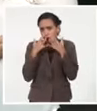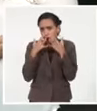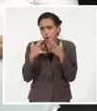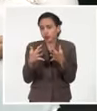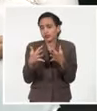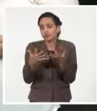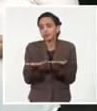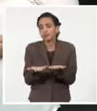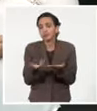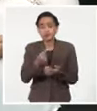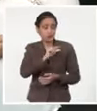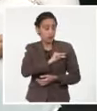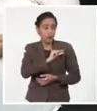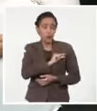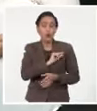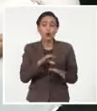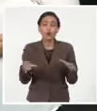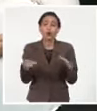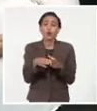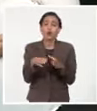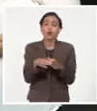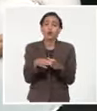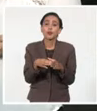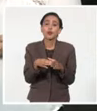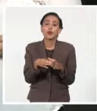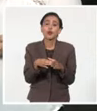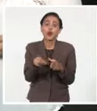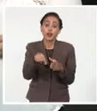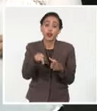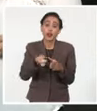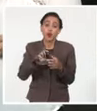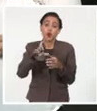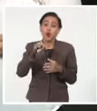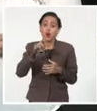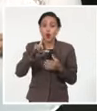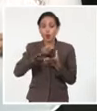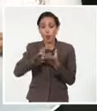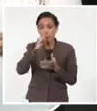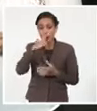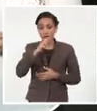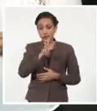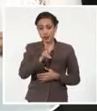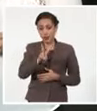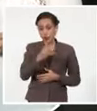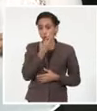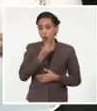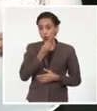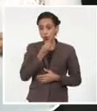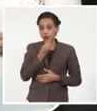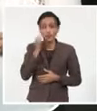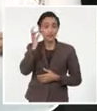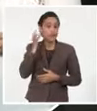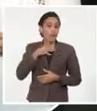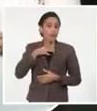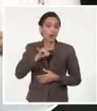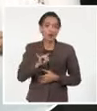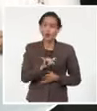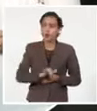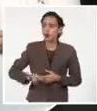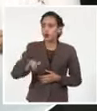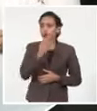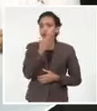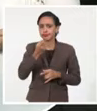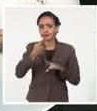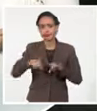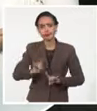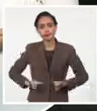recientemente tuvimos la brigada, la guerrilla que tuvimos en La Coloma, con 32 jóvenes de la FEU, jóvenes también de la universidad y otras